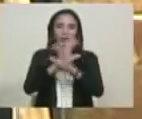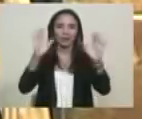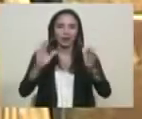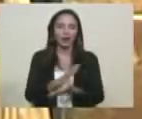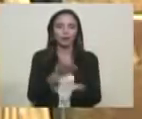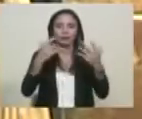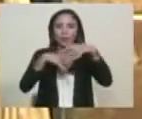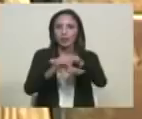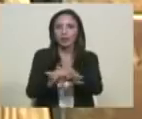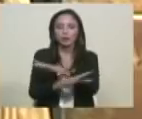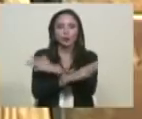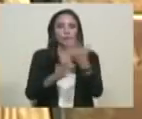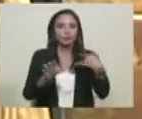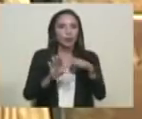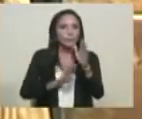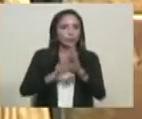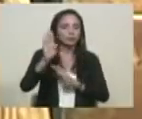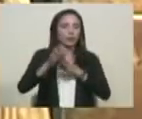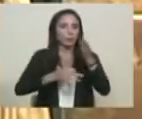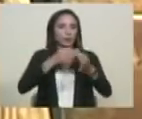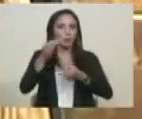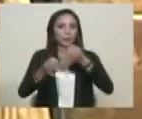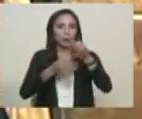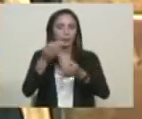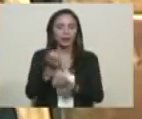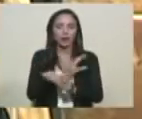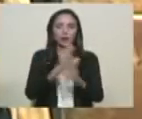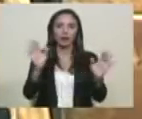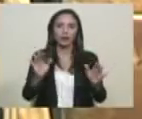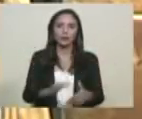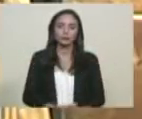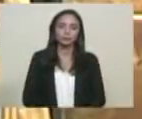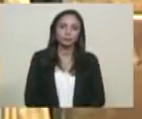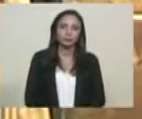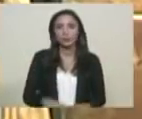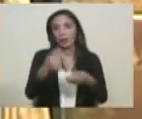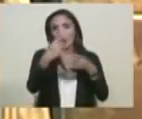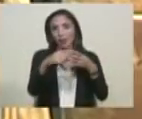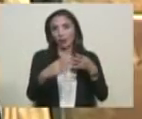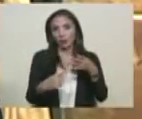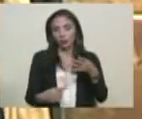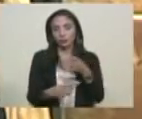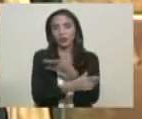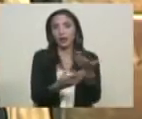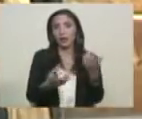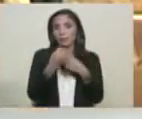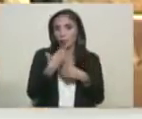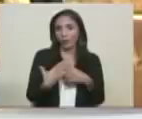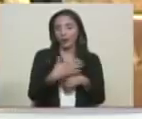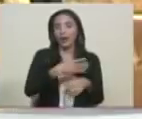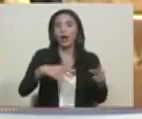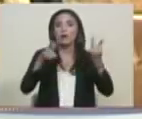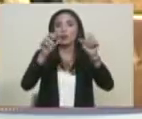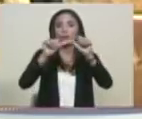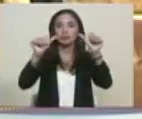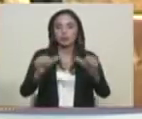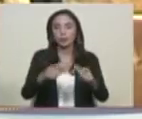su integridad y en sus partes, y los beneficios que eso va a tener para establecer un nuevo